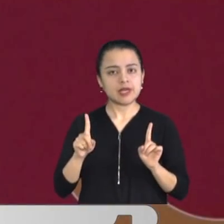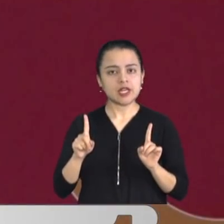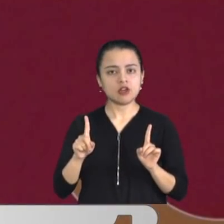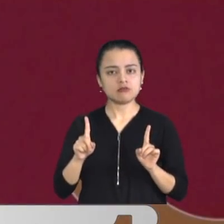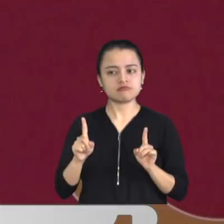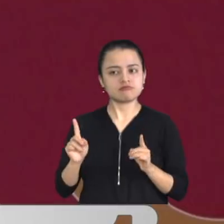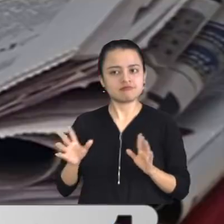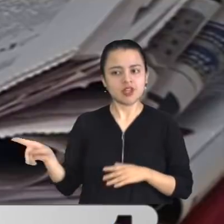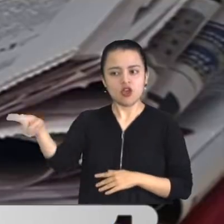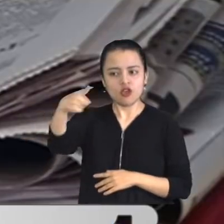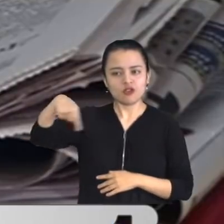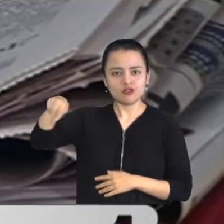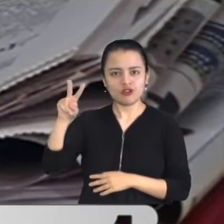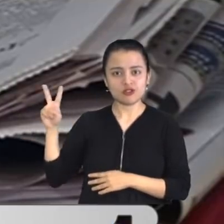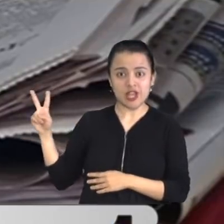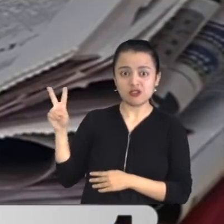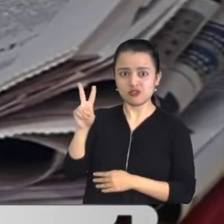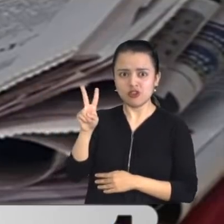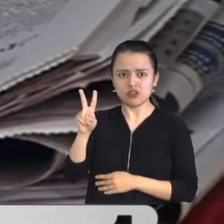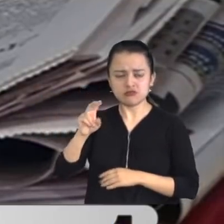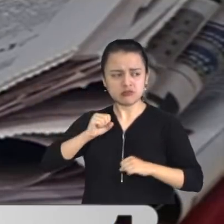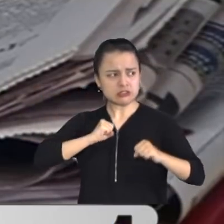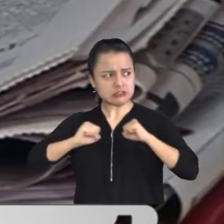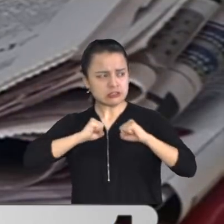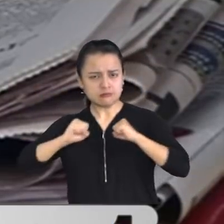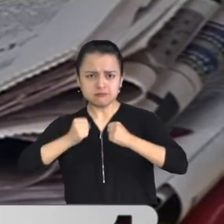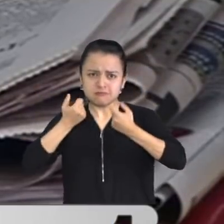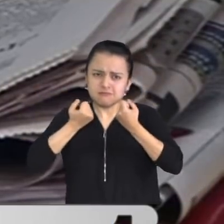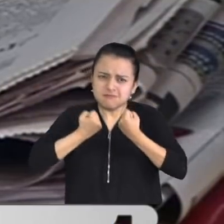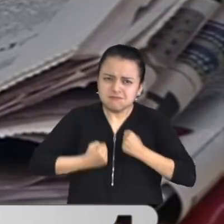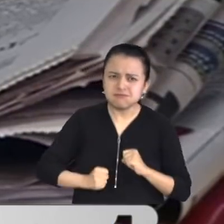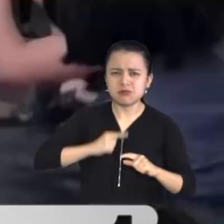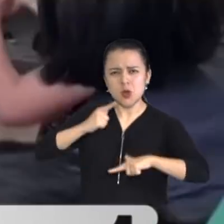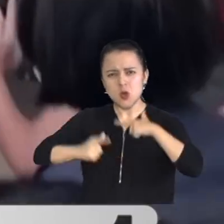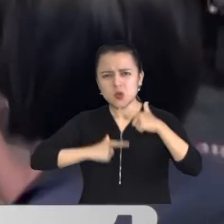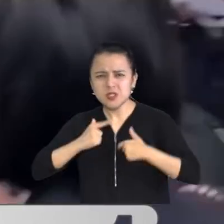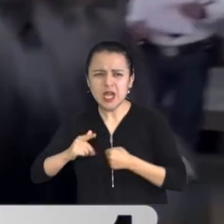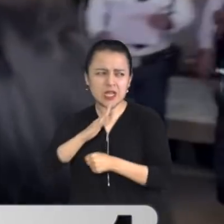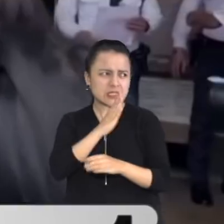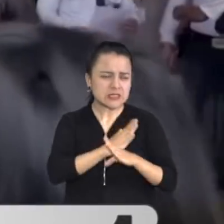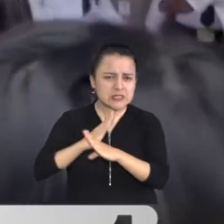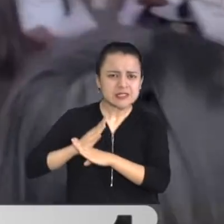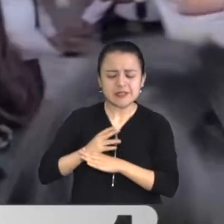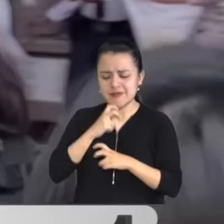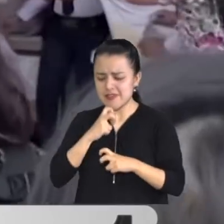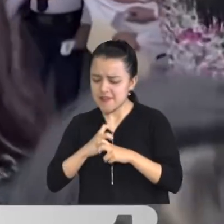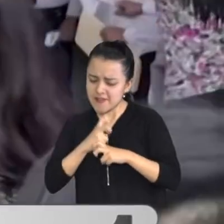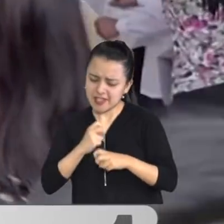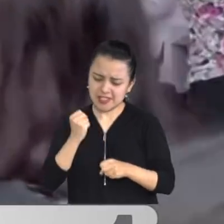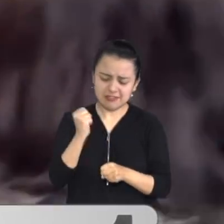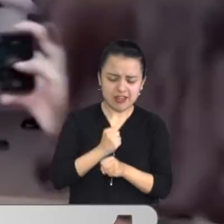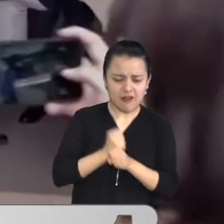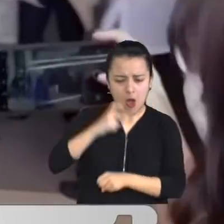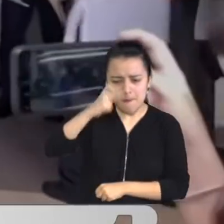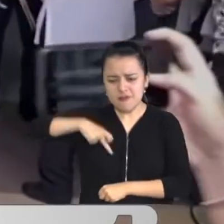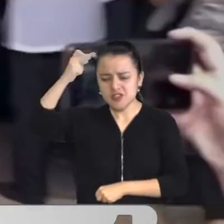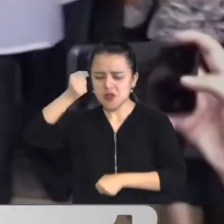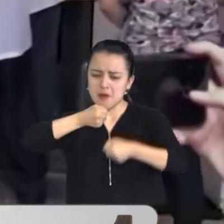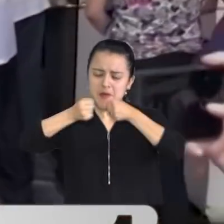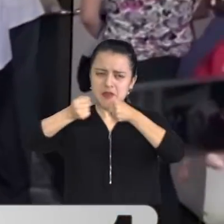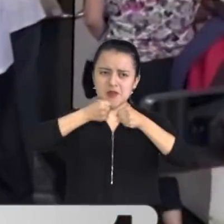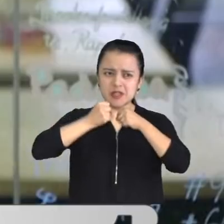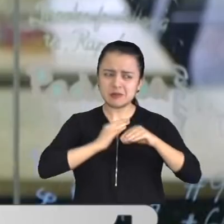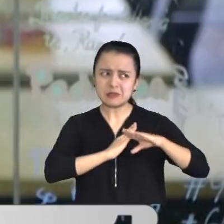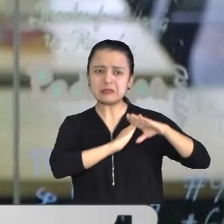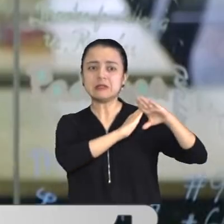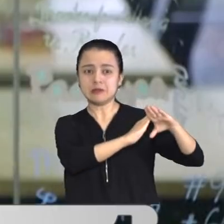un ejemplo de los periodistas que trabajan en condiciones cada vez más adversas. Según el Comité Noruego, Reza, cofundadora en 2012